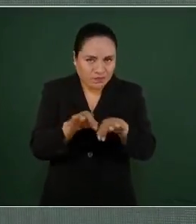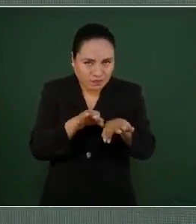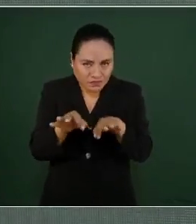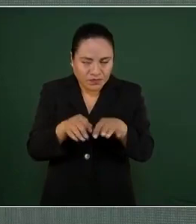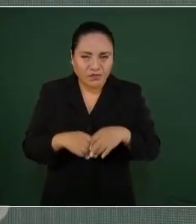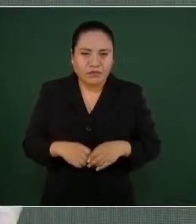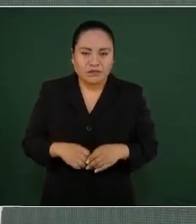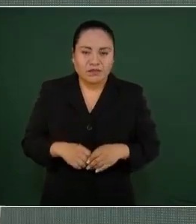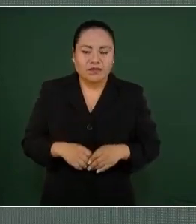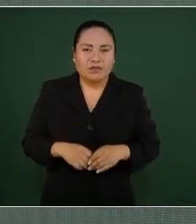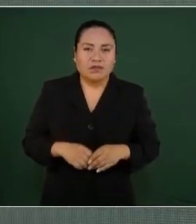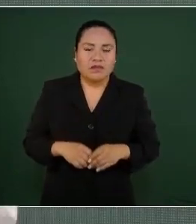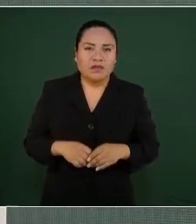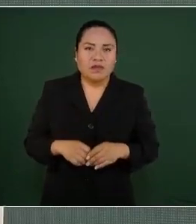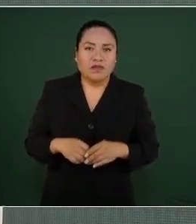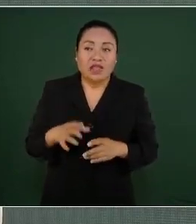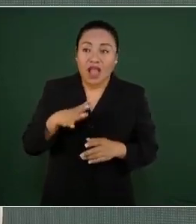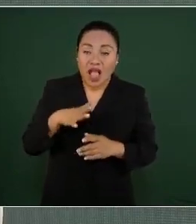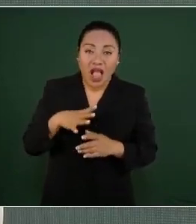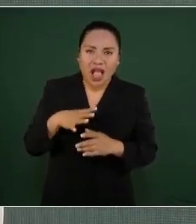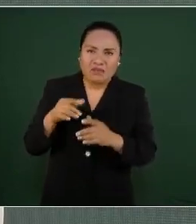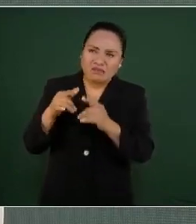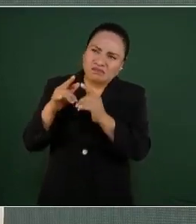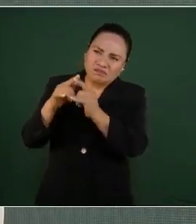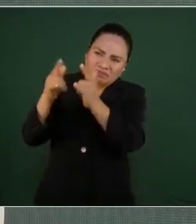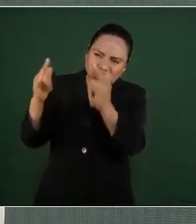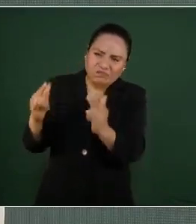No construyeron cuarteles.